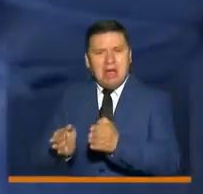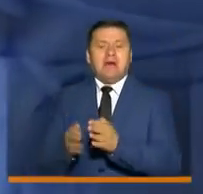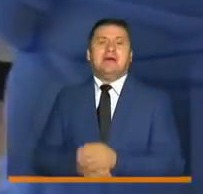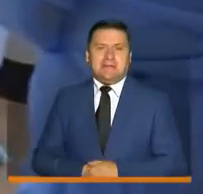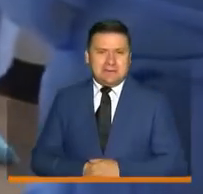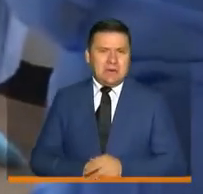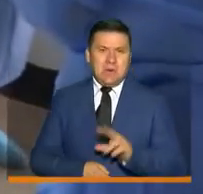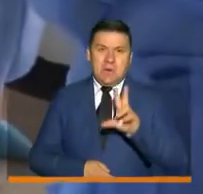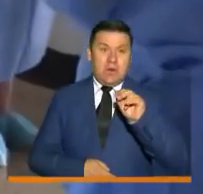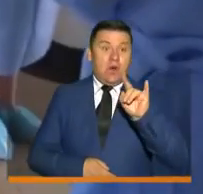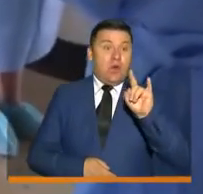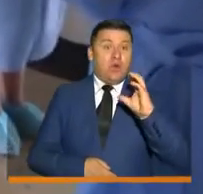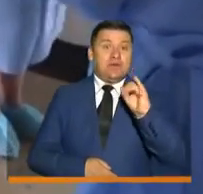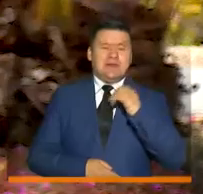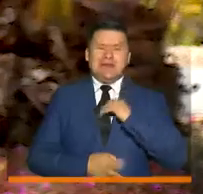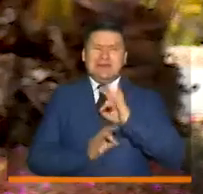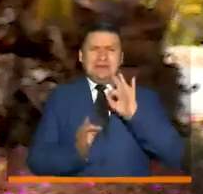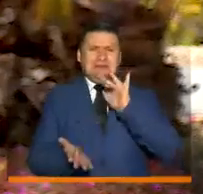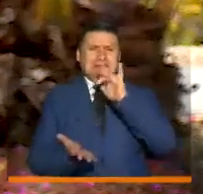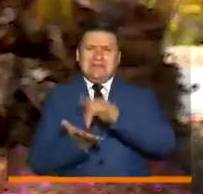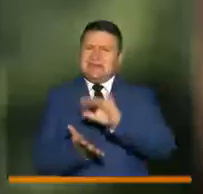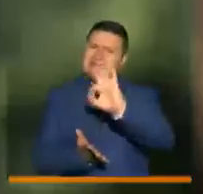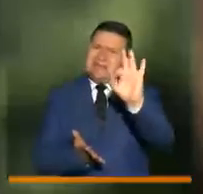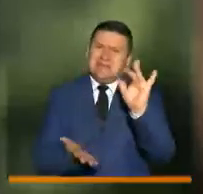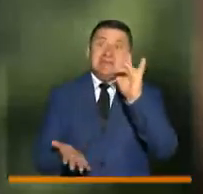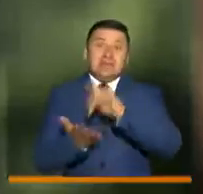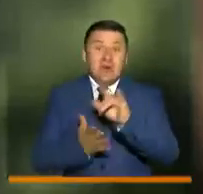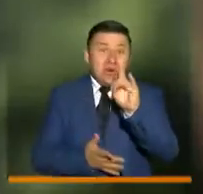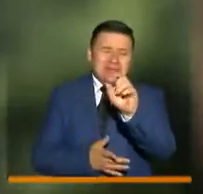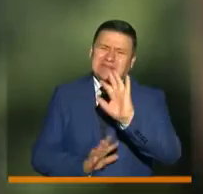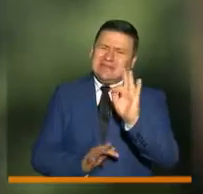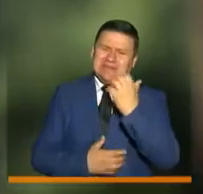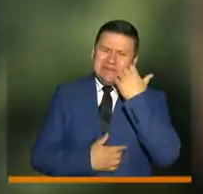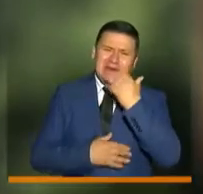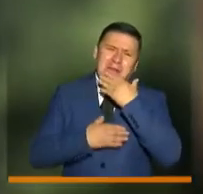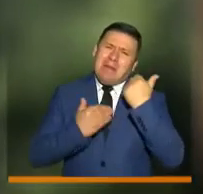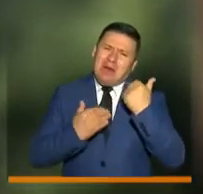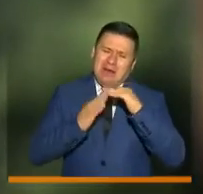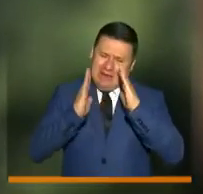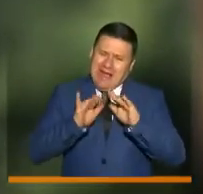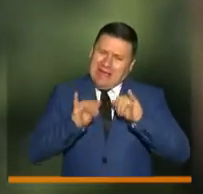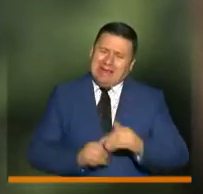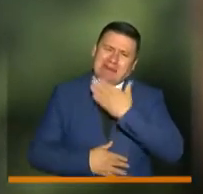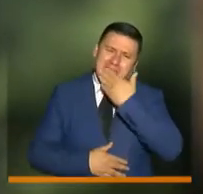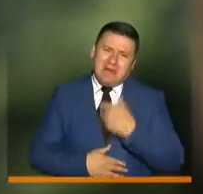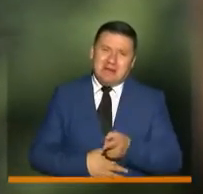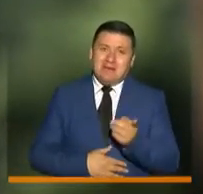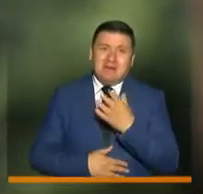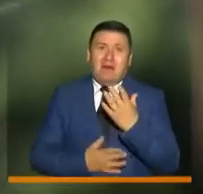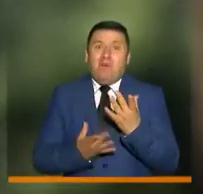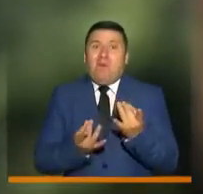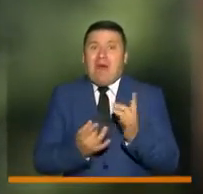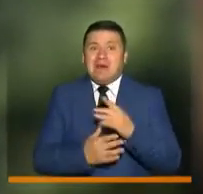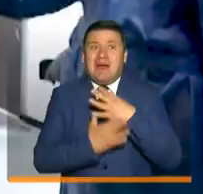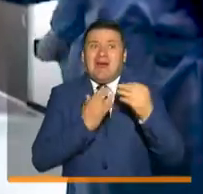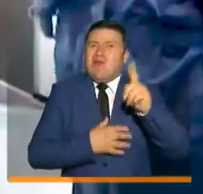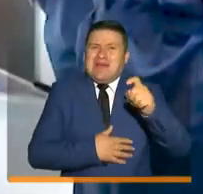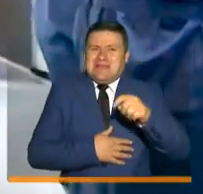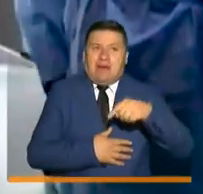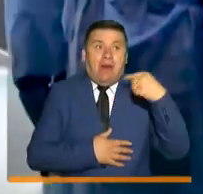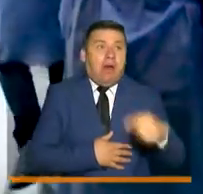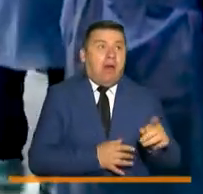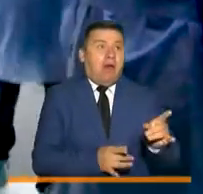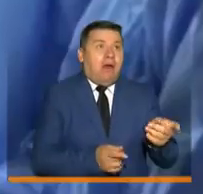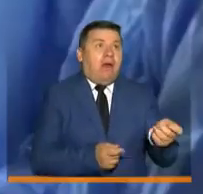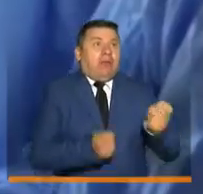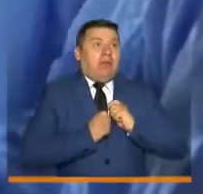Intenten no llegar a la UCI. Cuídense. Manténganse en casa. No estén haciendo tonterías por la calle. No hay necesidad. Hoy no